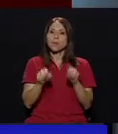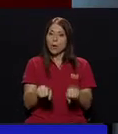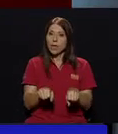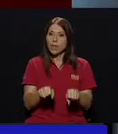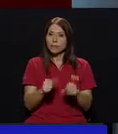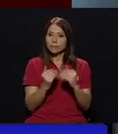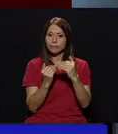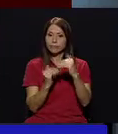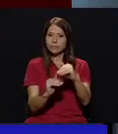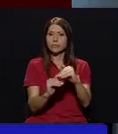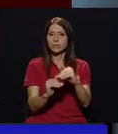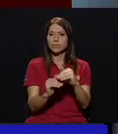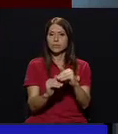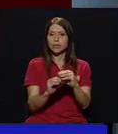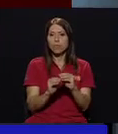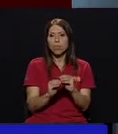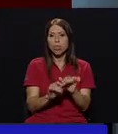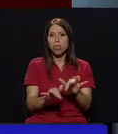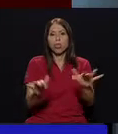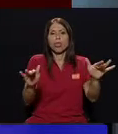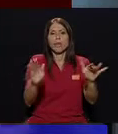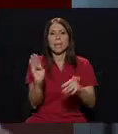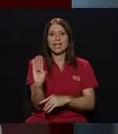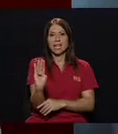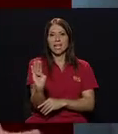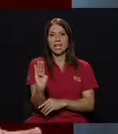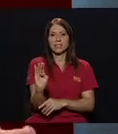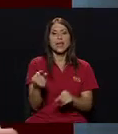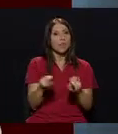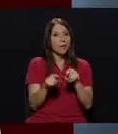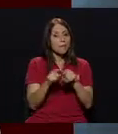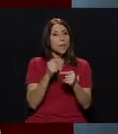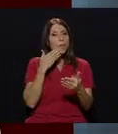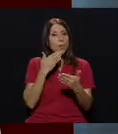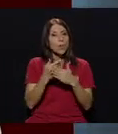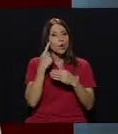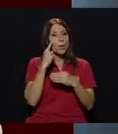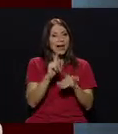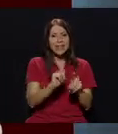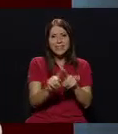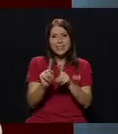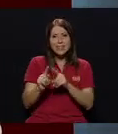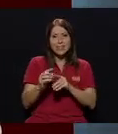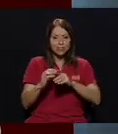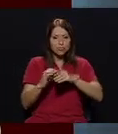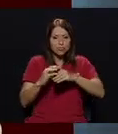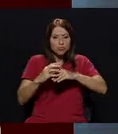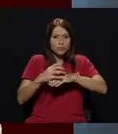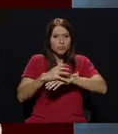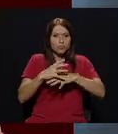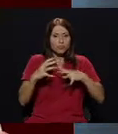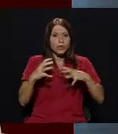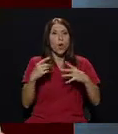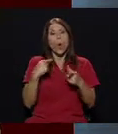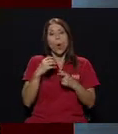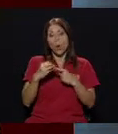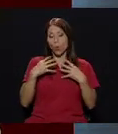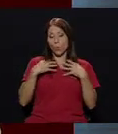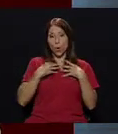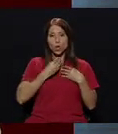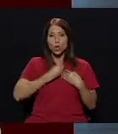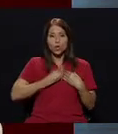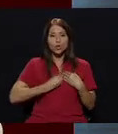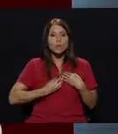de bacterias, entonces para múltiples inflamaciones y también afecciones, por ejemplo, de los